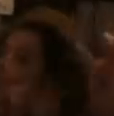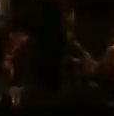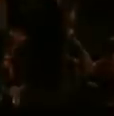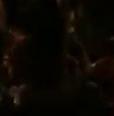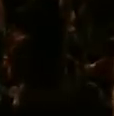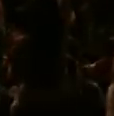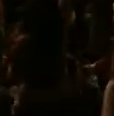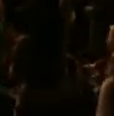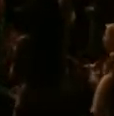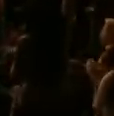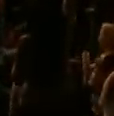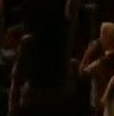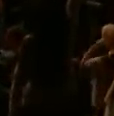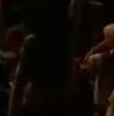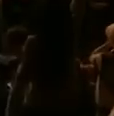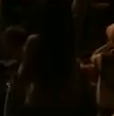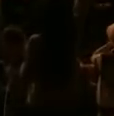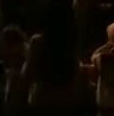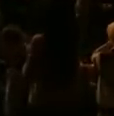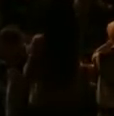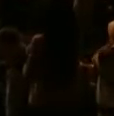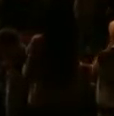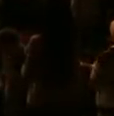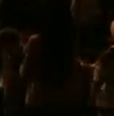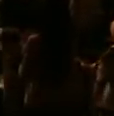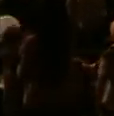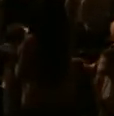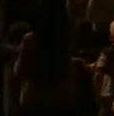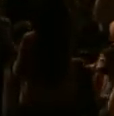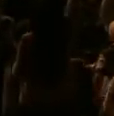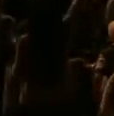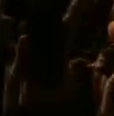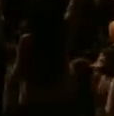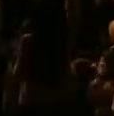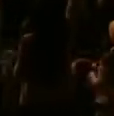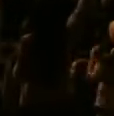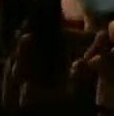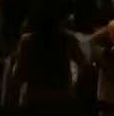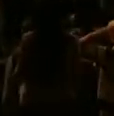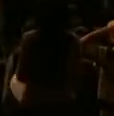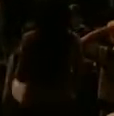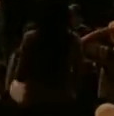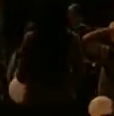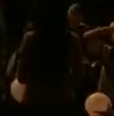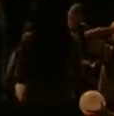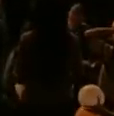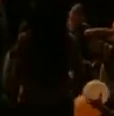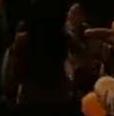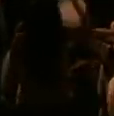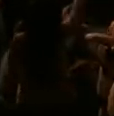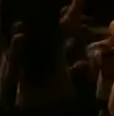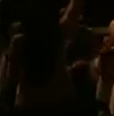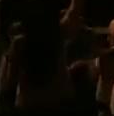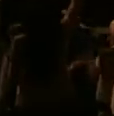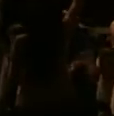alto en el camino y a la vuelta saludamos a este ejército murguero de más de 100 componentes, como pueden ver ustedes, que ocupan la totalidad